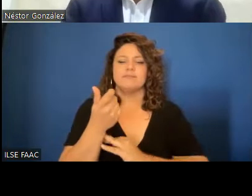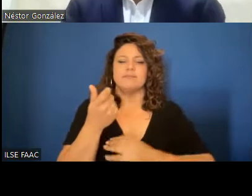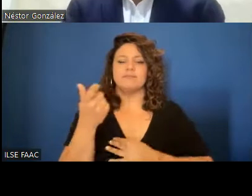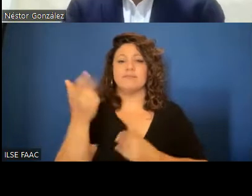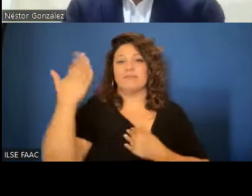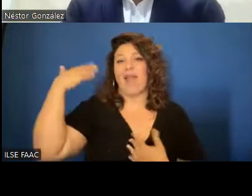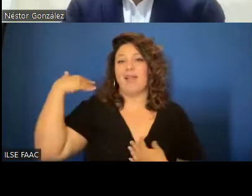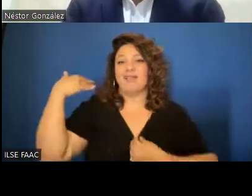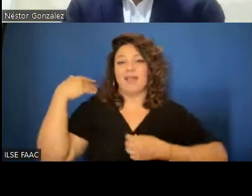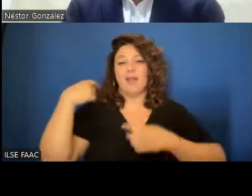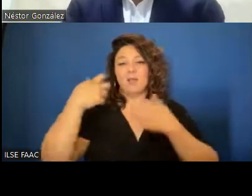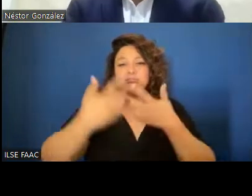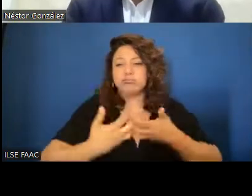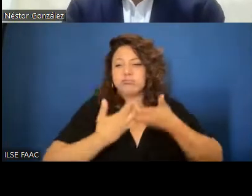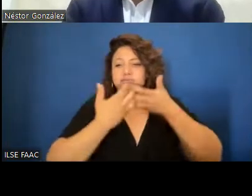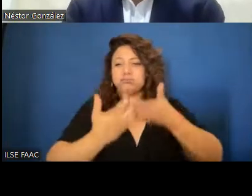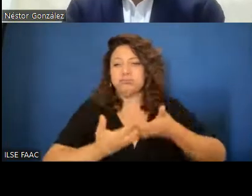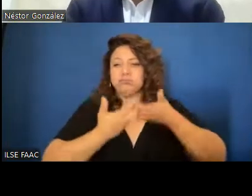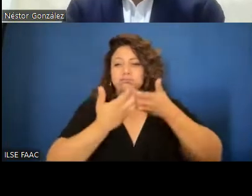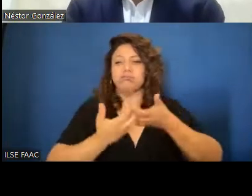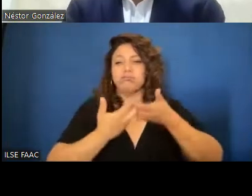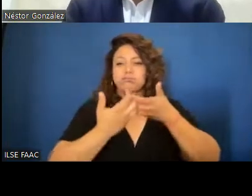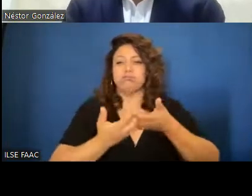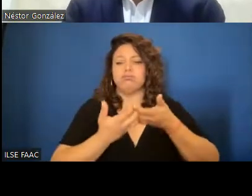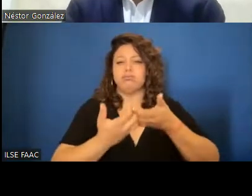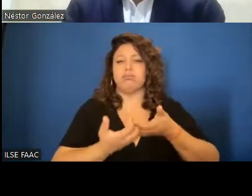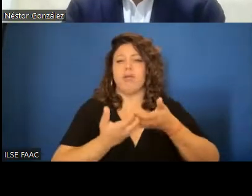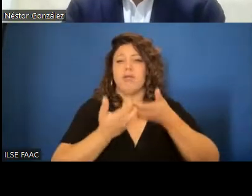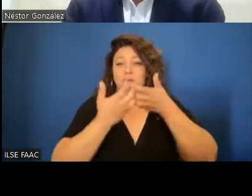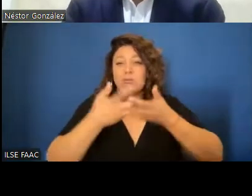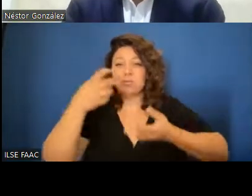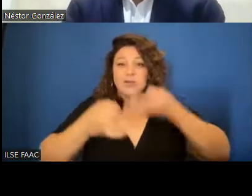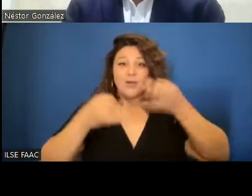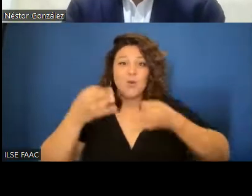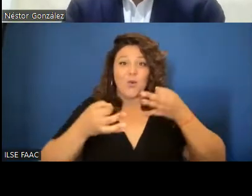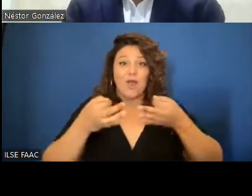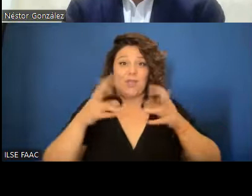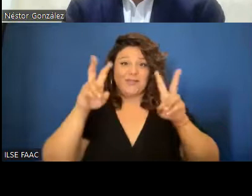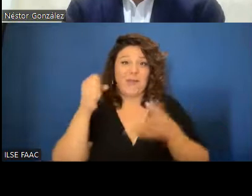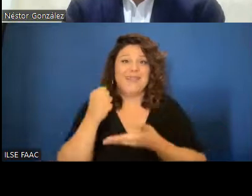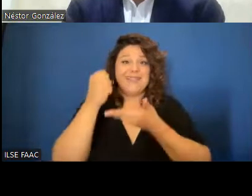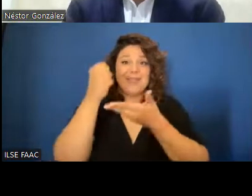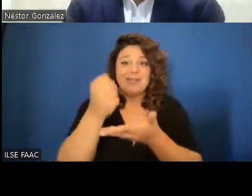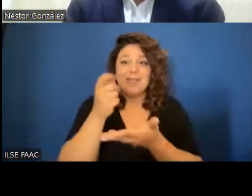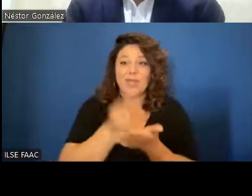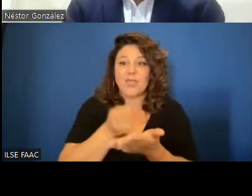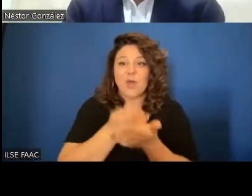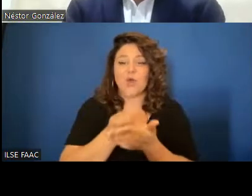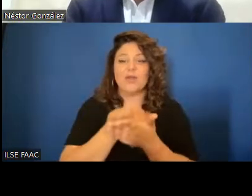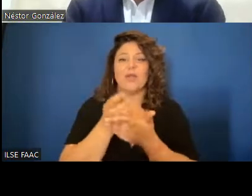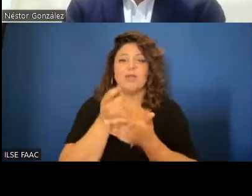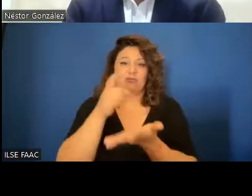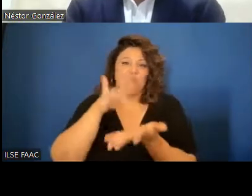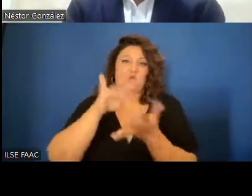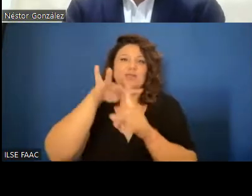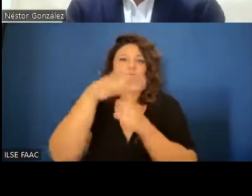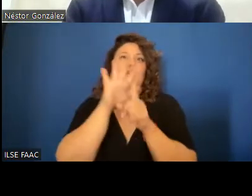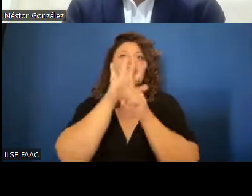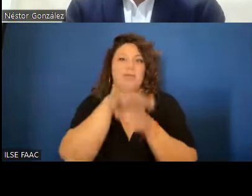con la misma. Me gustaría preguntaros a los dos cuál es la primera valoración que hacéis